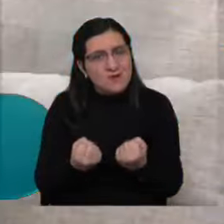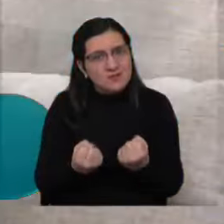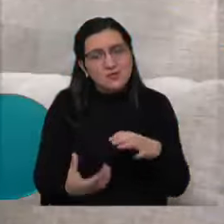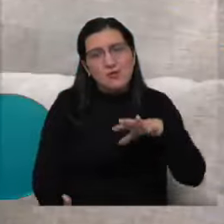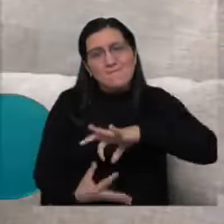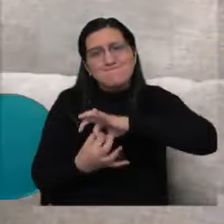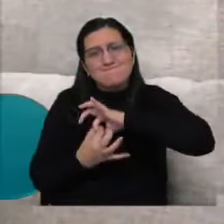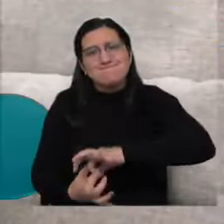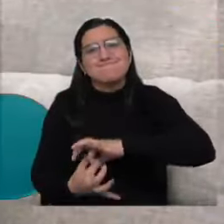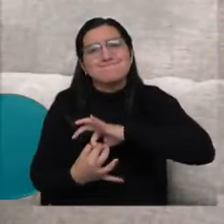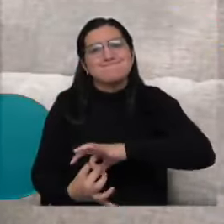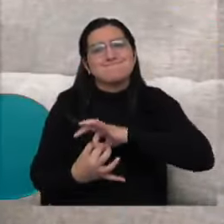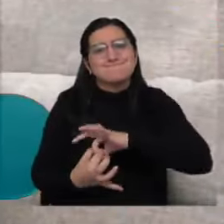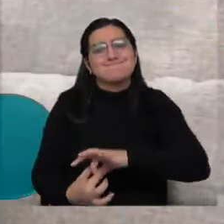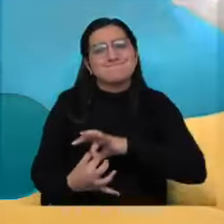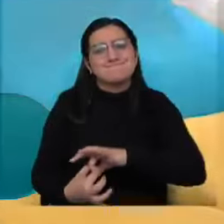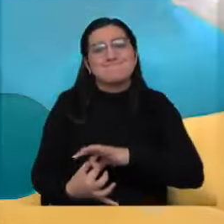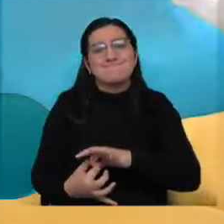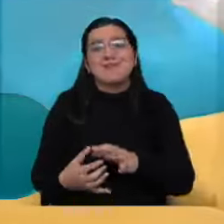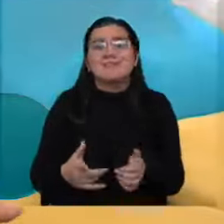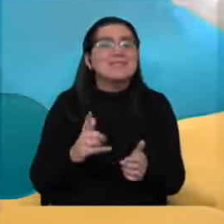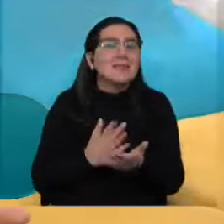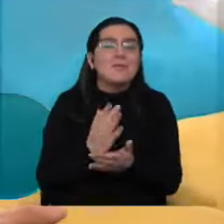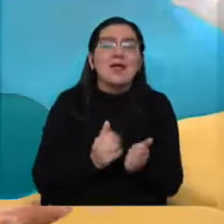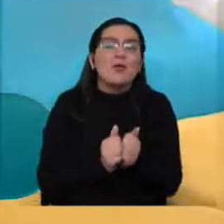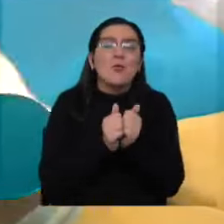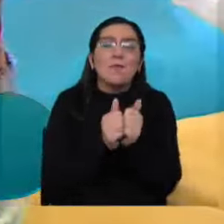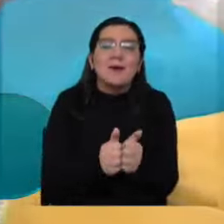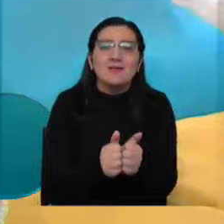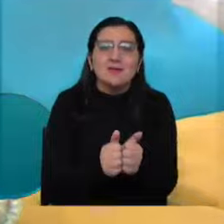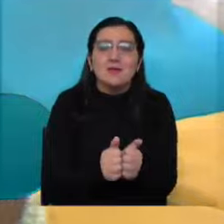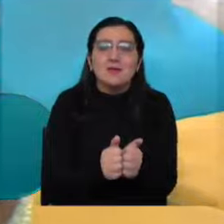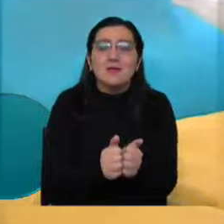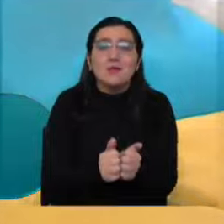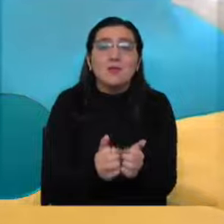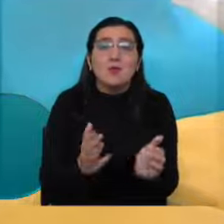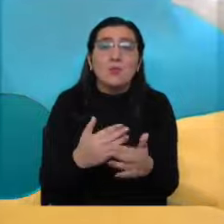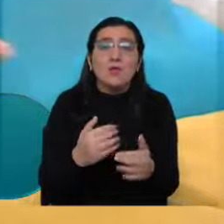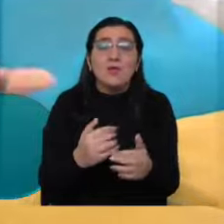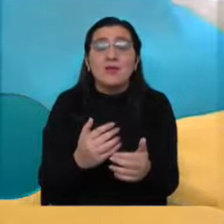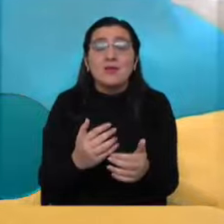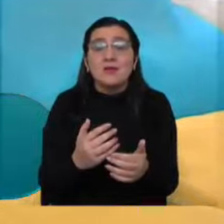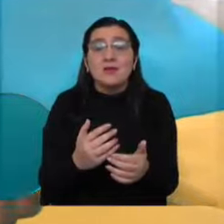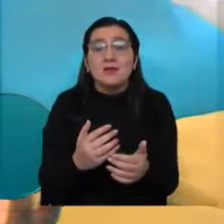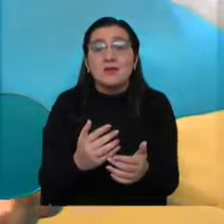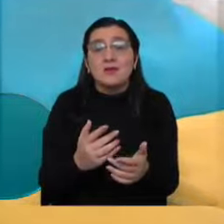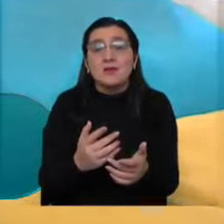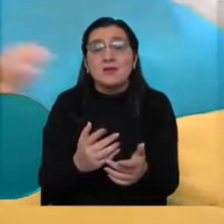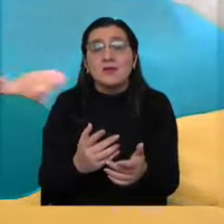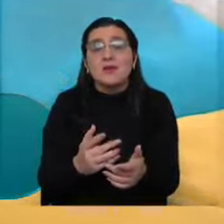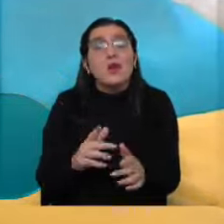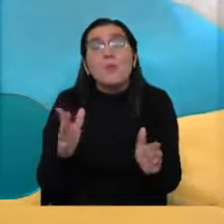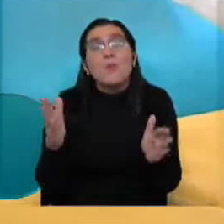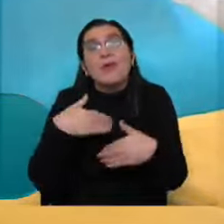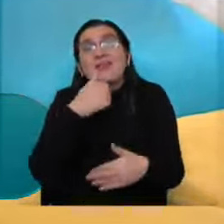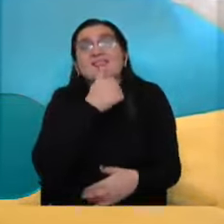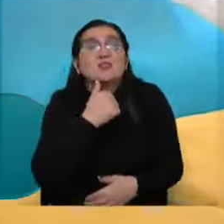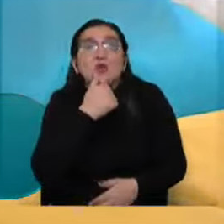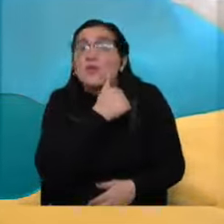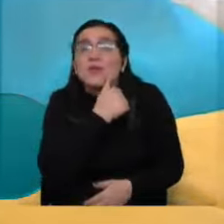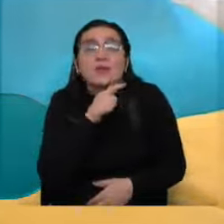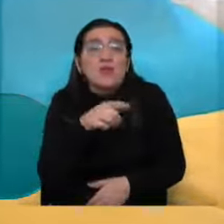que no te deja irte y es ese Remo que acompaña porque tampoco pueden en remar con los dos no este porque no te Nadie puede resolver tu vida pero